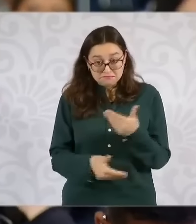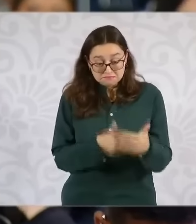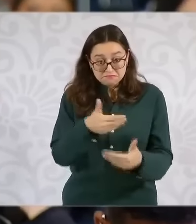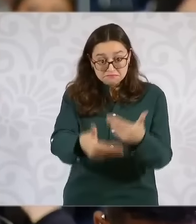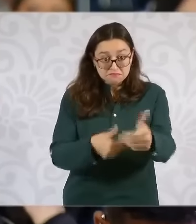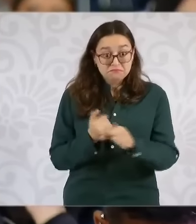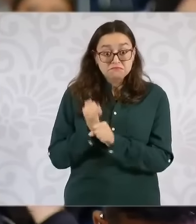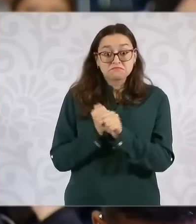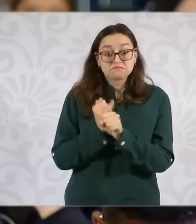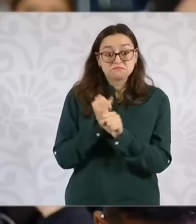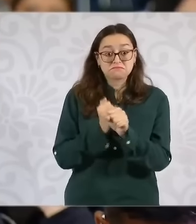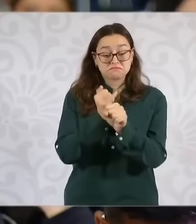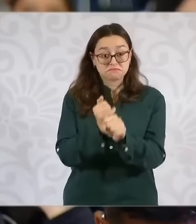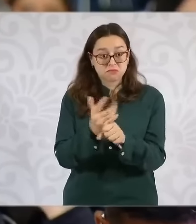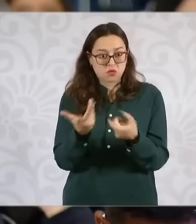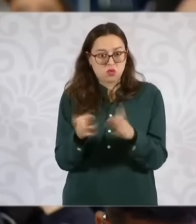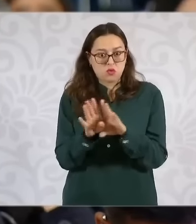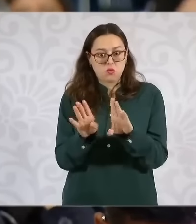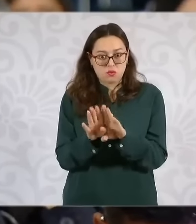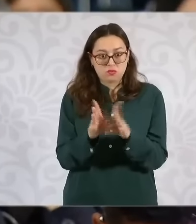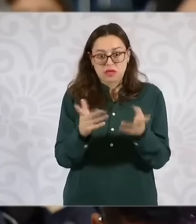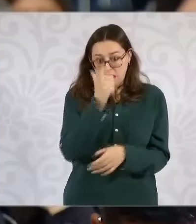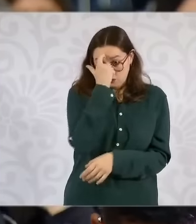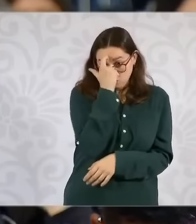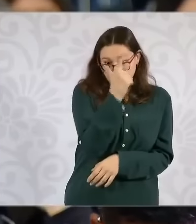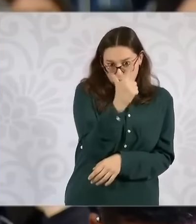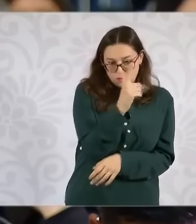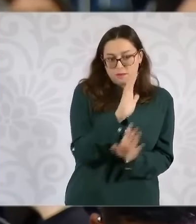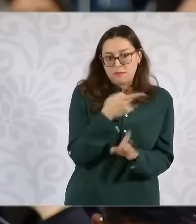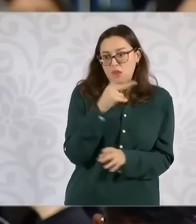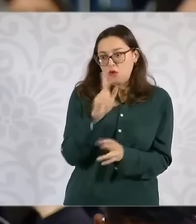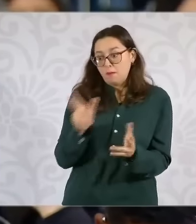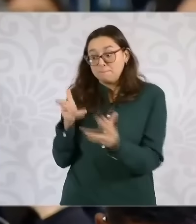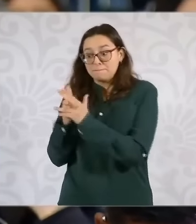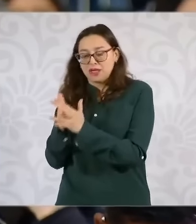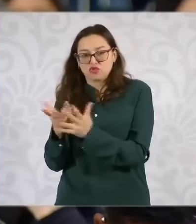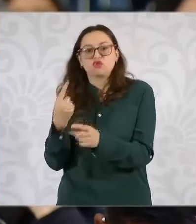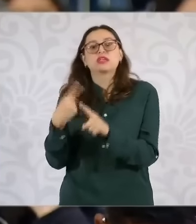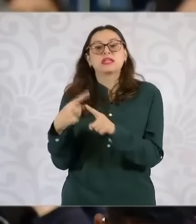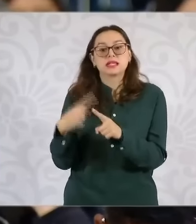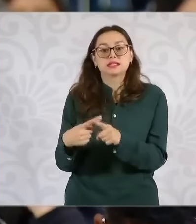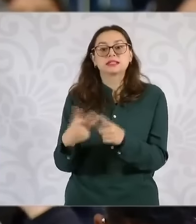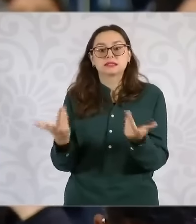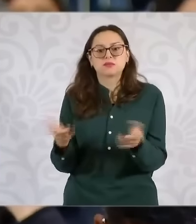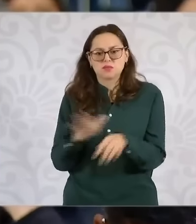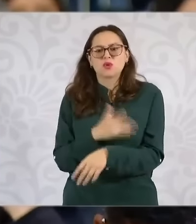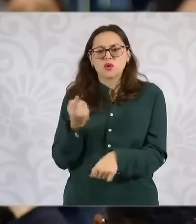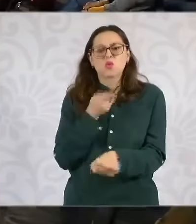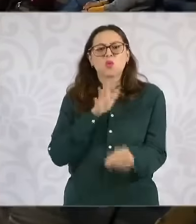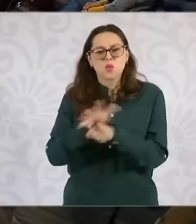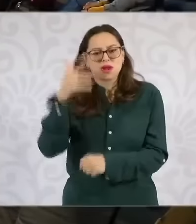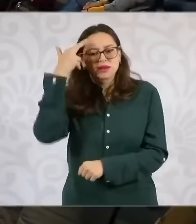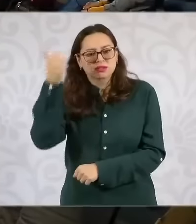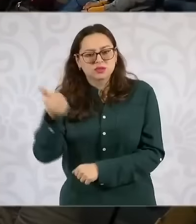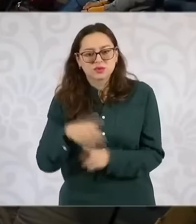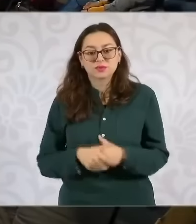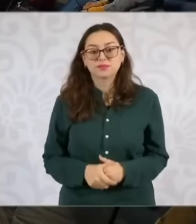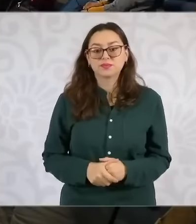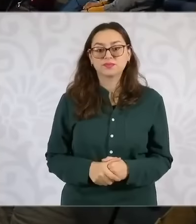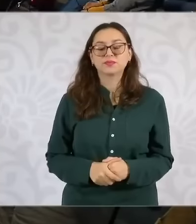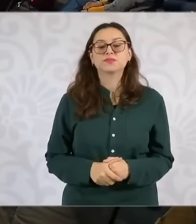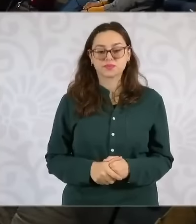las investigaciones para dar pues con el autor o autores intelectuales y el móvil, ¿no?, de este crimen. Sería todo, presidente.